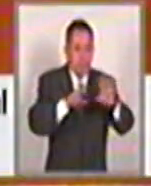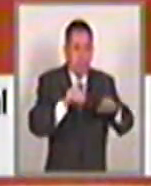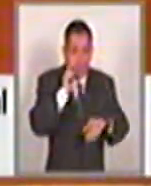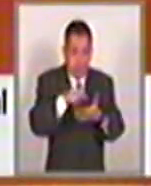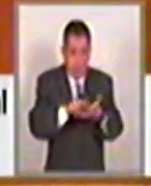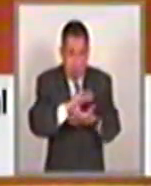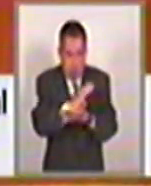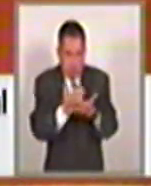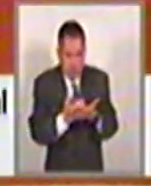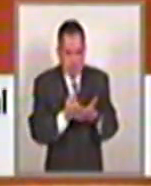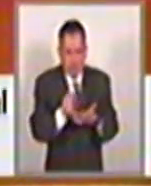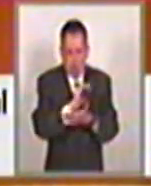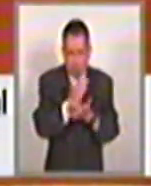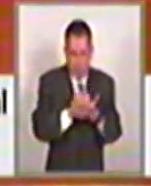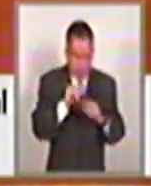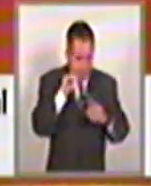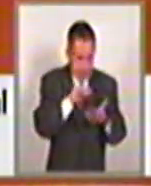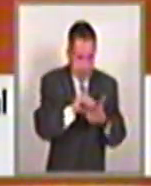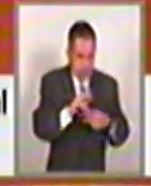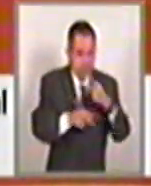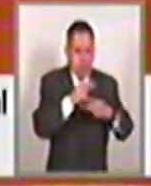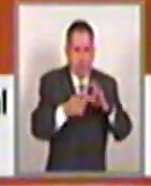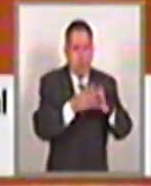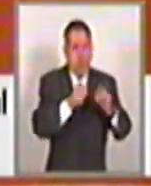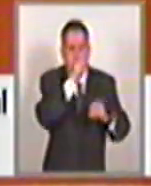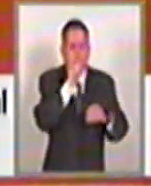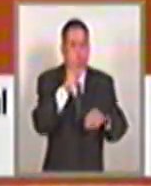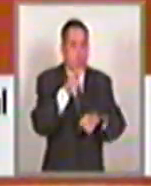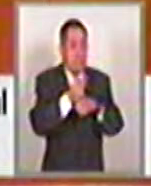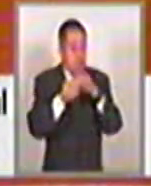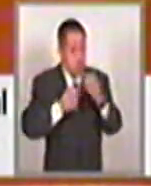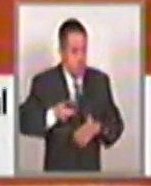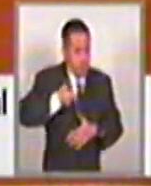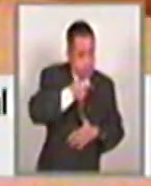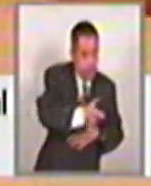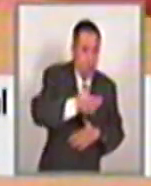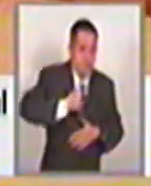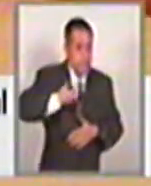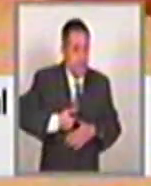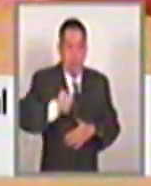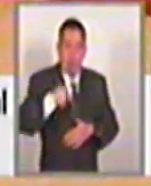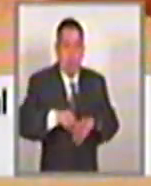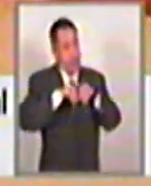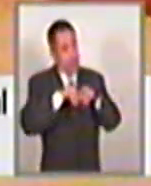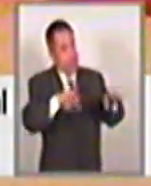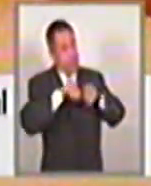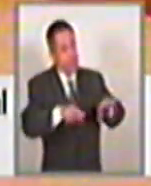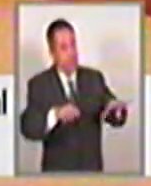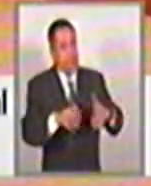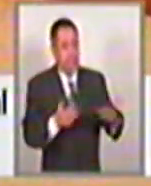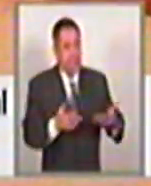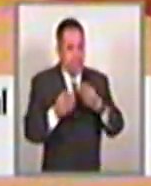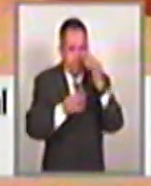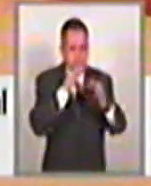Contratación, ahí habla de un contrato, ahí estamos hablando de propaganda contratada, y difusión de la